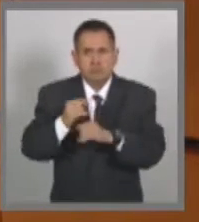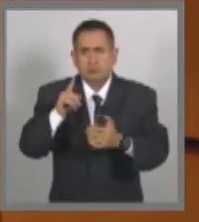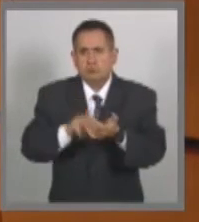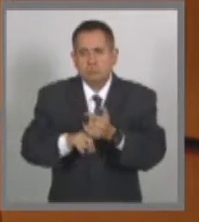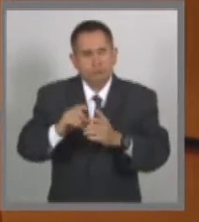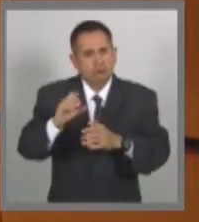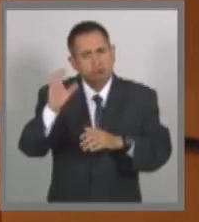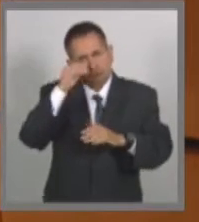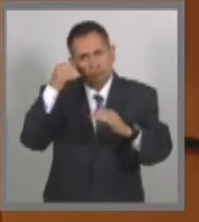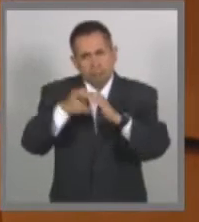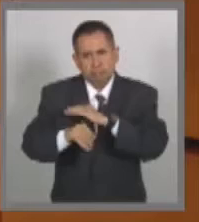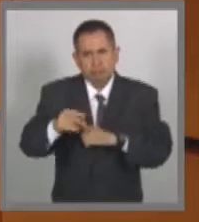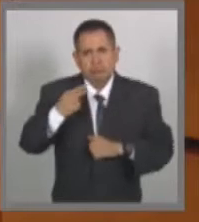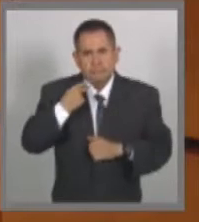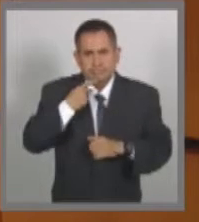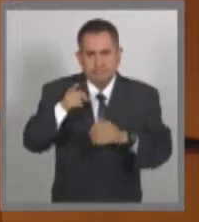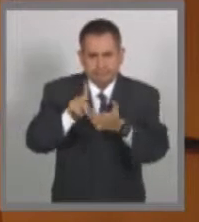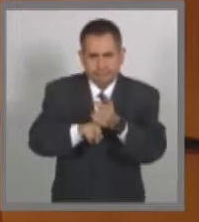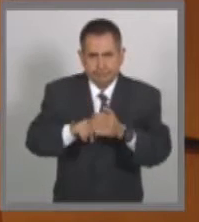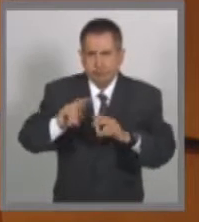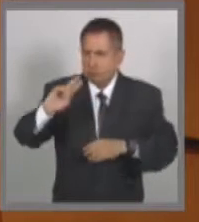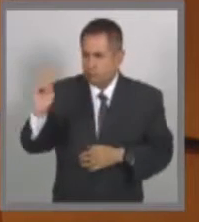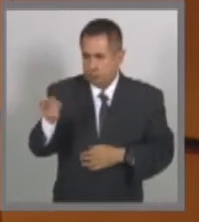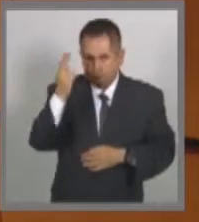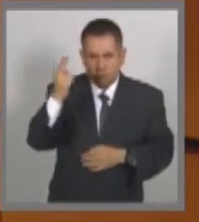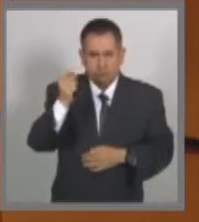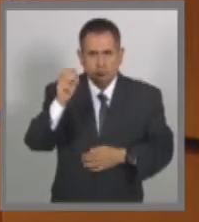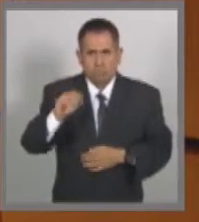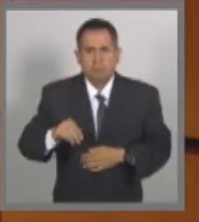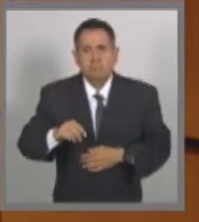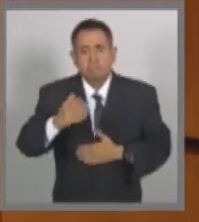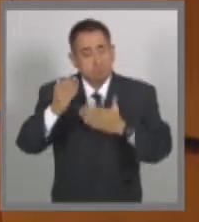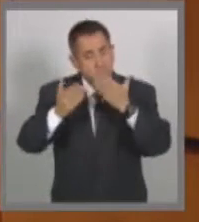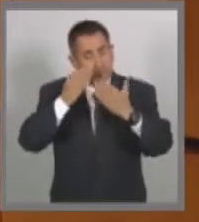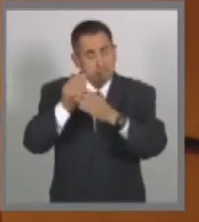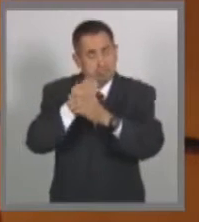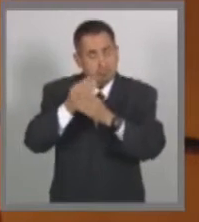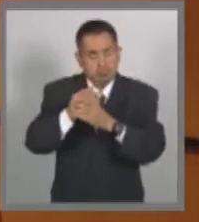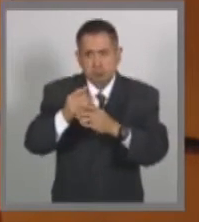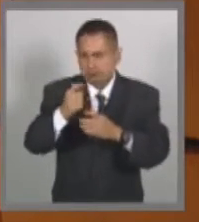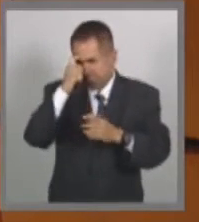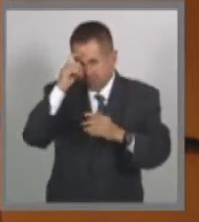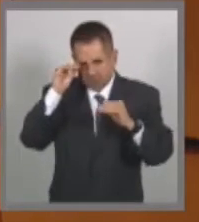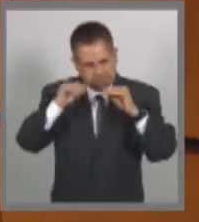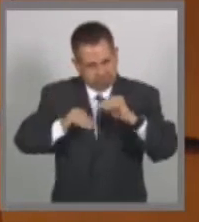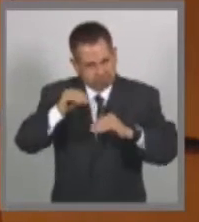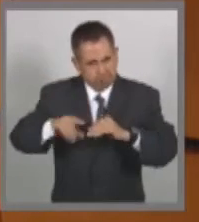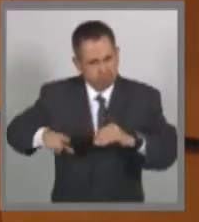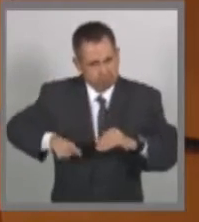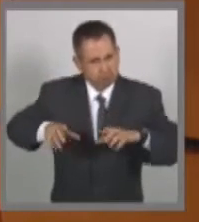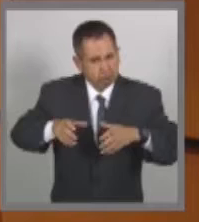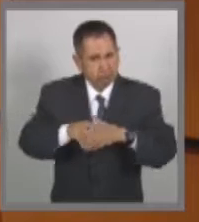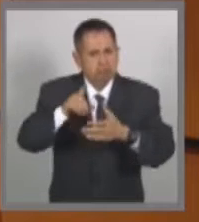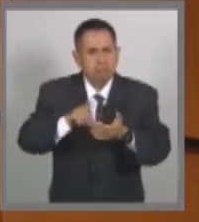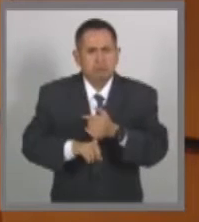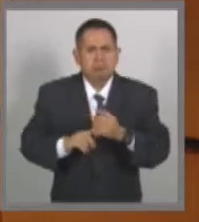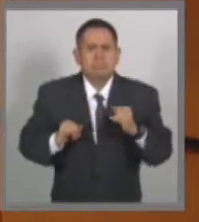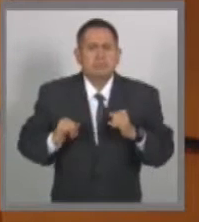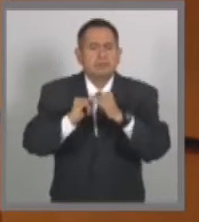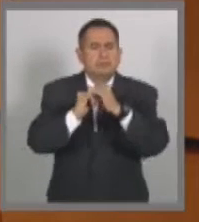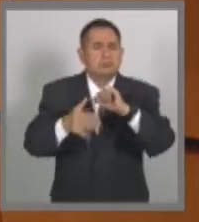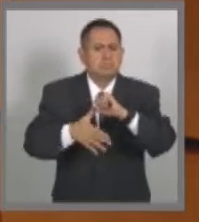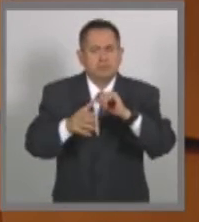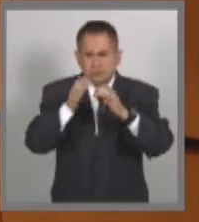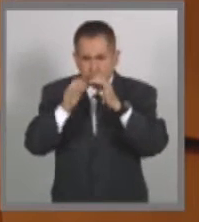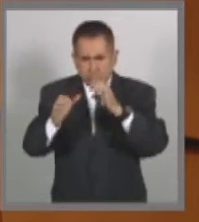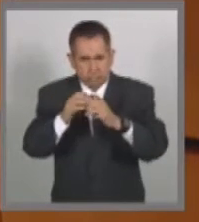de Ciencias Políticas y Sociales de la UNAM. Cuenta con un diplomado en innovación gubernamental impartido por el Instituto Latinoamericano en